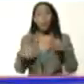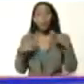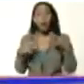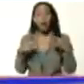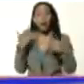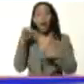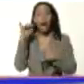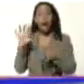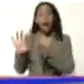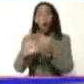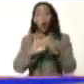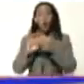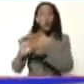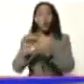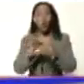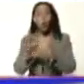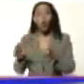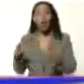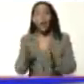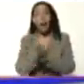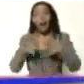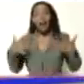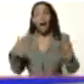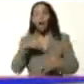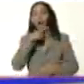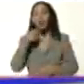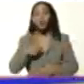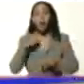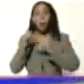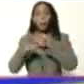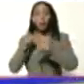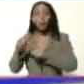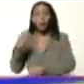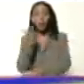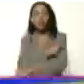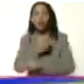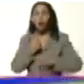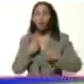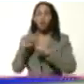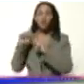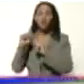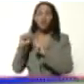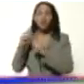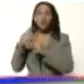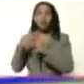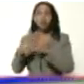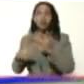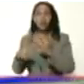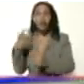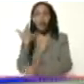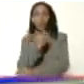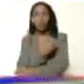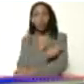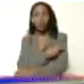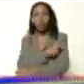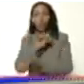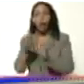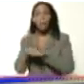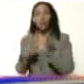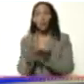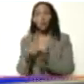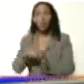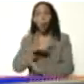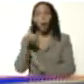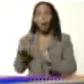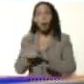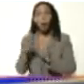la Unión Soviética y la Gran Rusia en la producción de la vacuna contra la poliomielitis y la vacunación del mundo entero